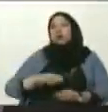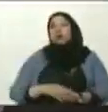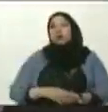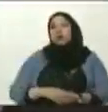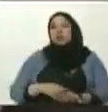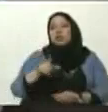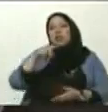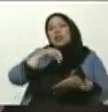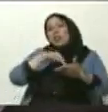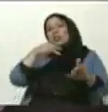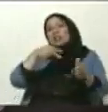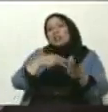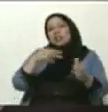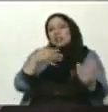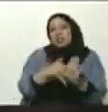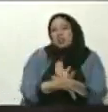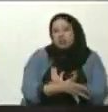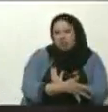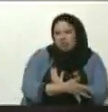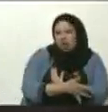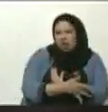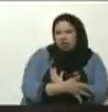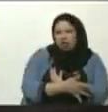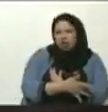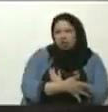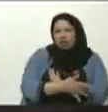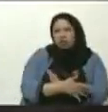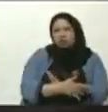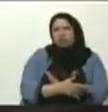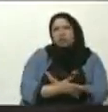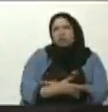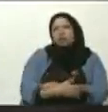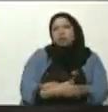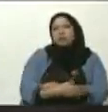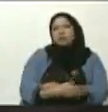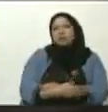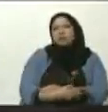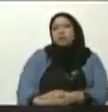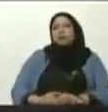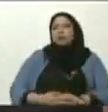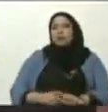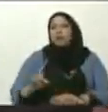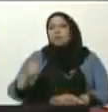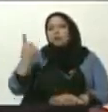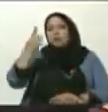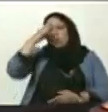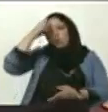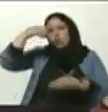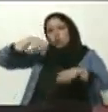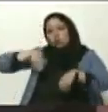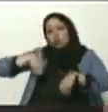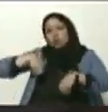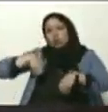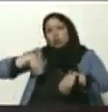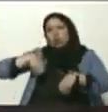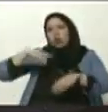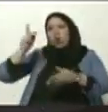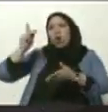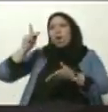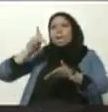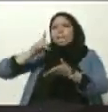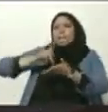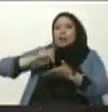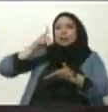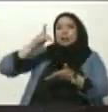qué significa también este tercer punto que ustedes, y que está en el primer punto del acuerdo inicial, de la participación,